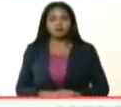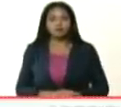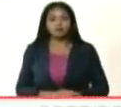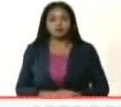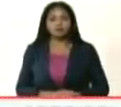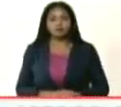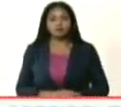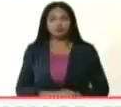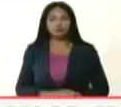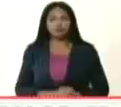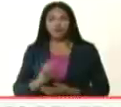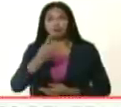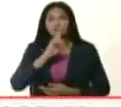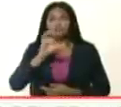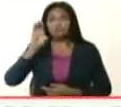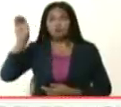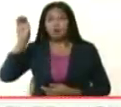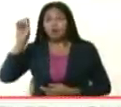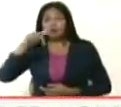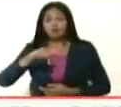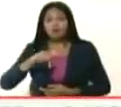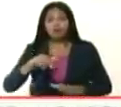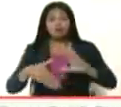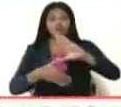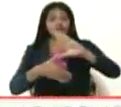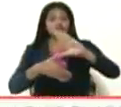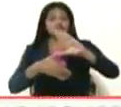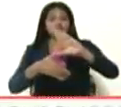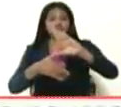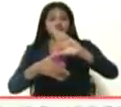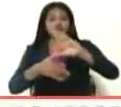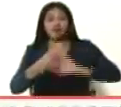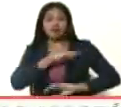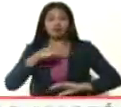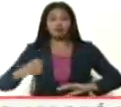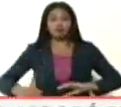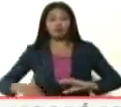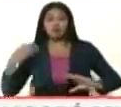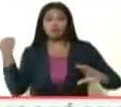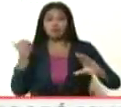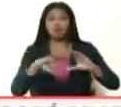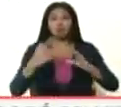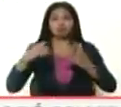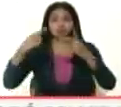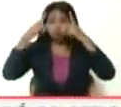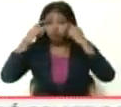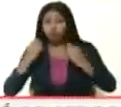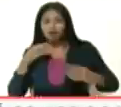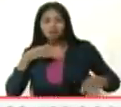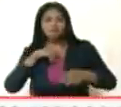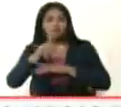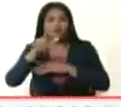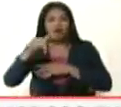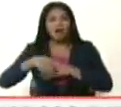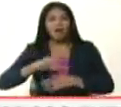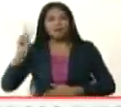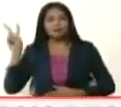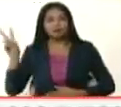Al primer país de América Latina y el Caribe que la China envió expertos médicos y científicos fue a